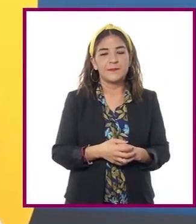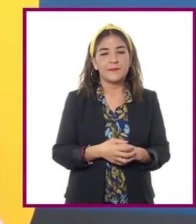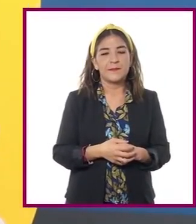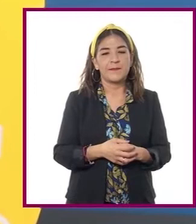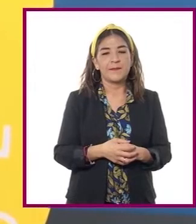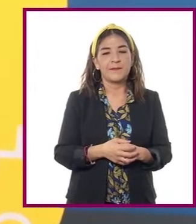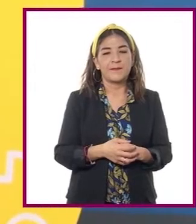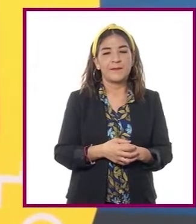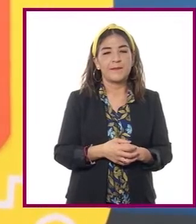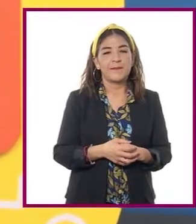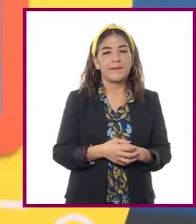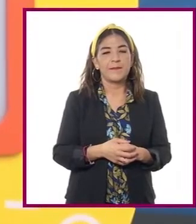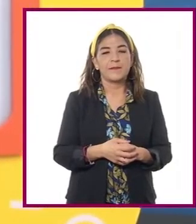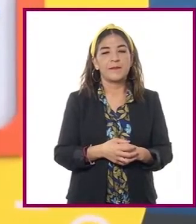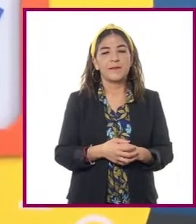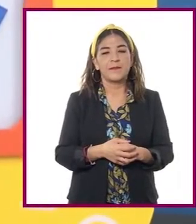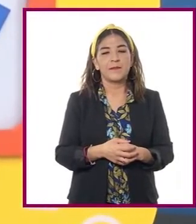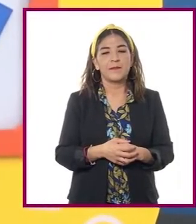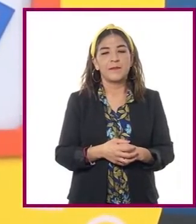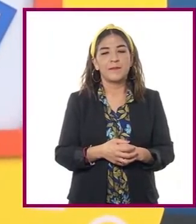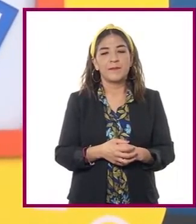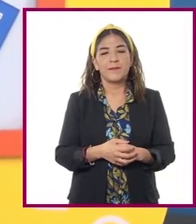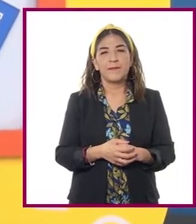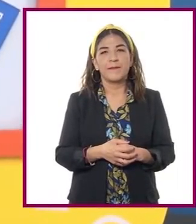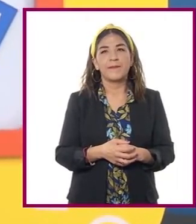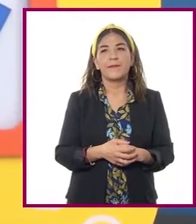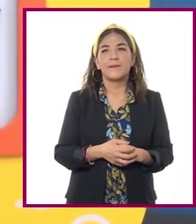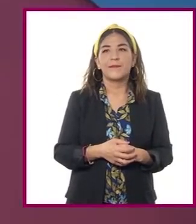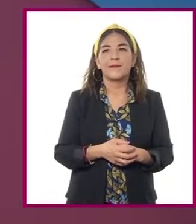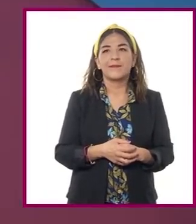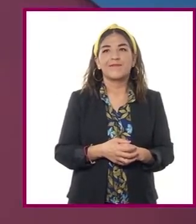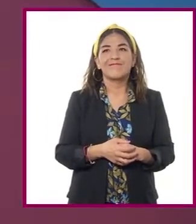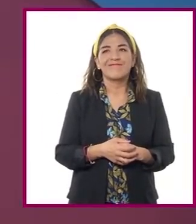Tin, tin, tin, tin, tin, tin. Vamos a poner aquí.